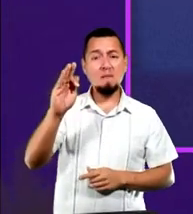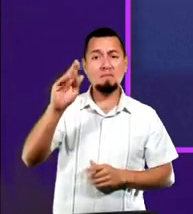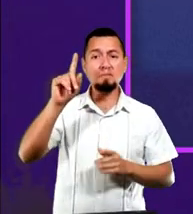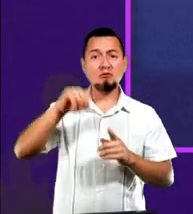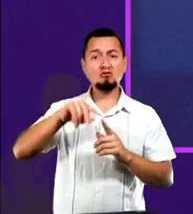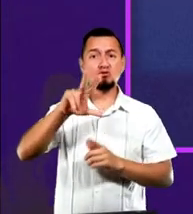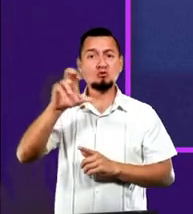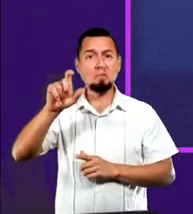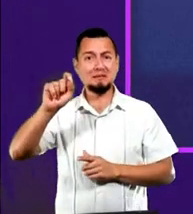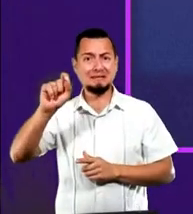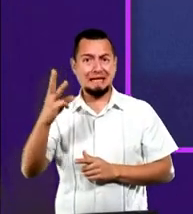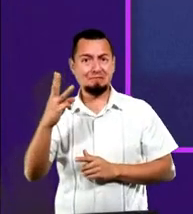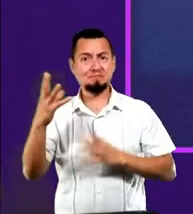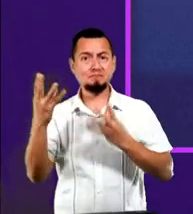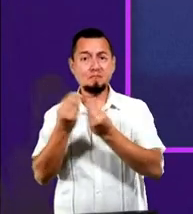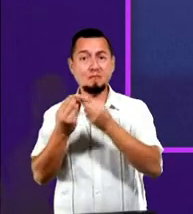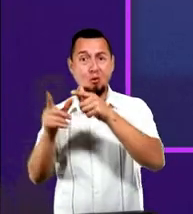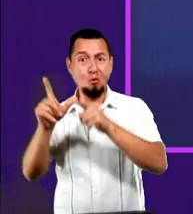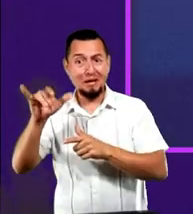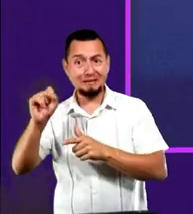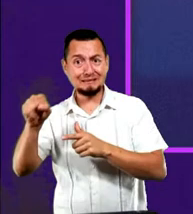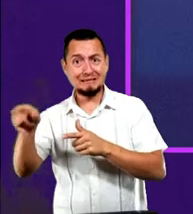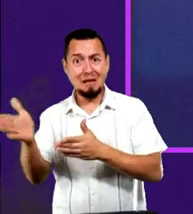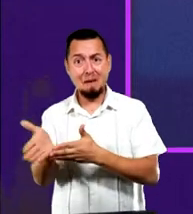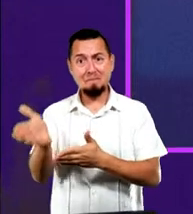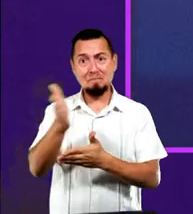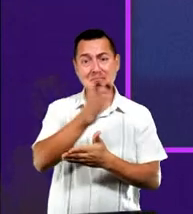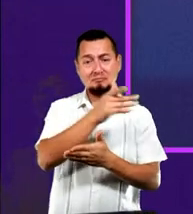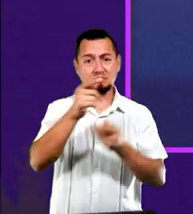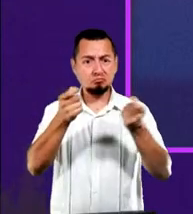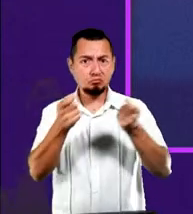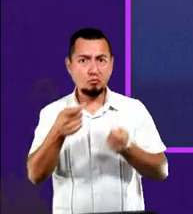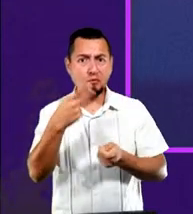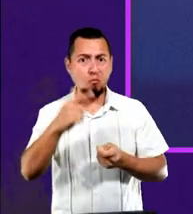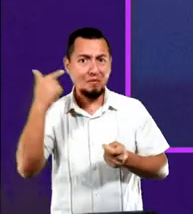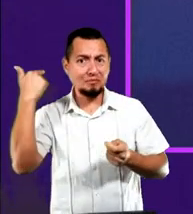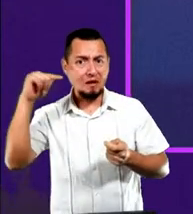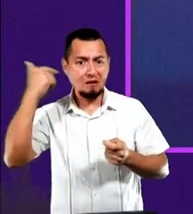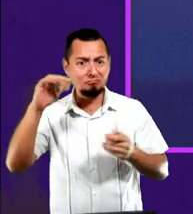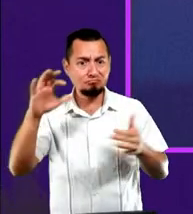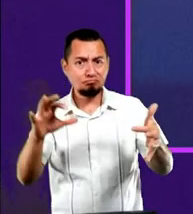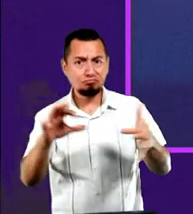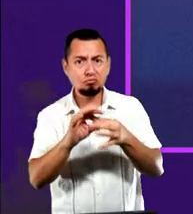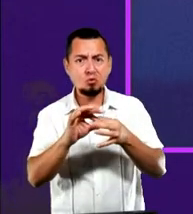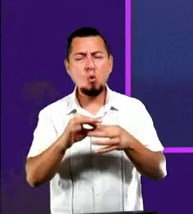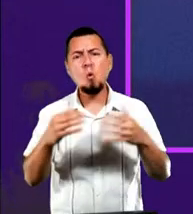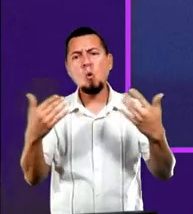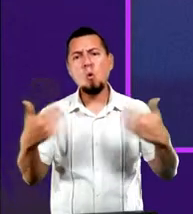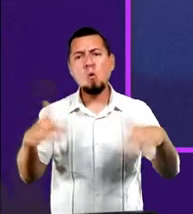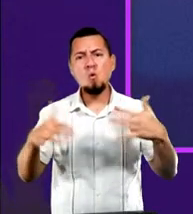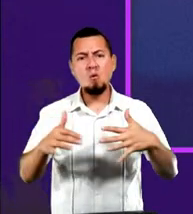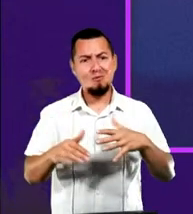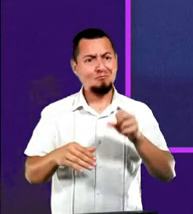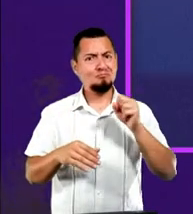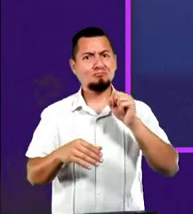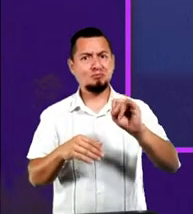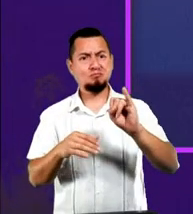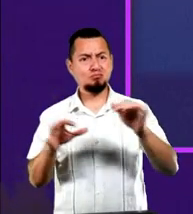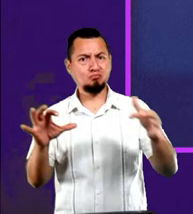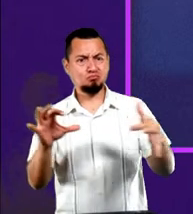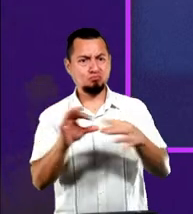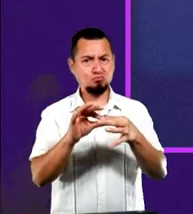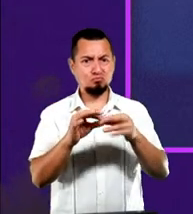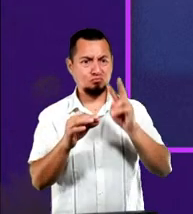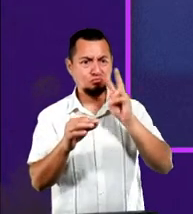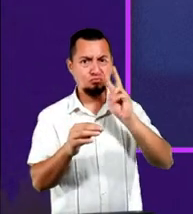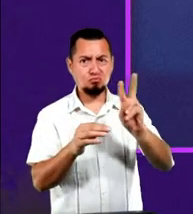la provincia de Guadalajara estaba a favor del plan de Casamata. Ya como por ahí de mayo de ese mismo año, se